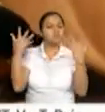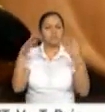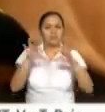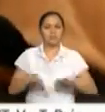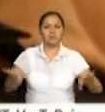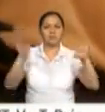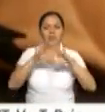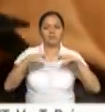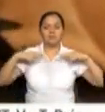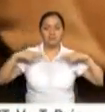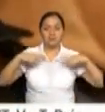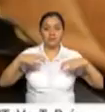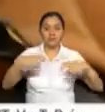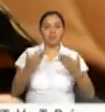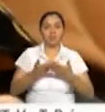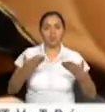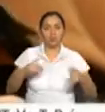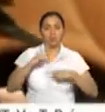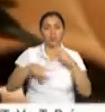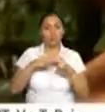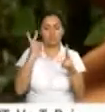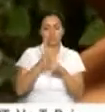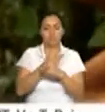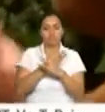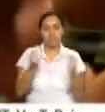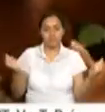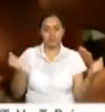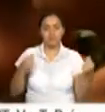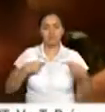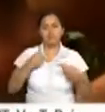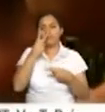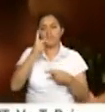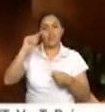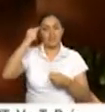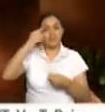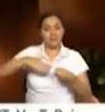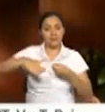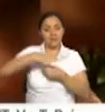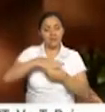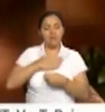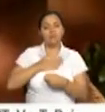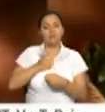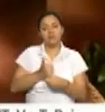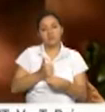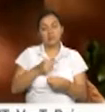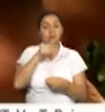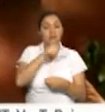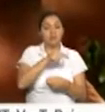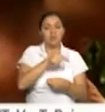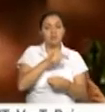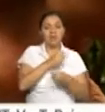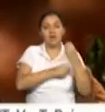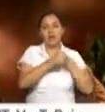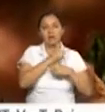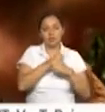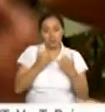las investigaciones de especies en peligro de extinción y el contraste entre el estado pajarero actual y el de los años 70.